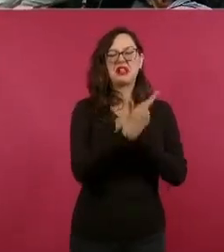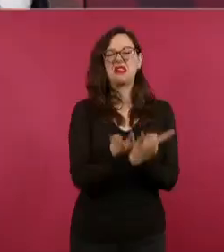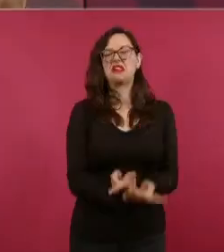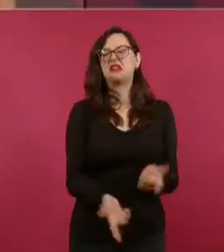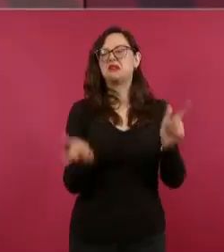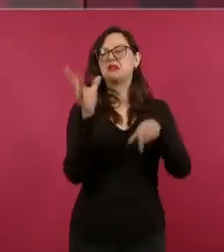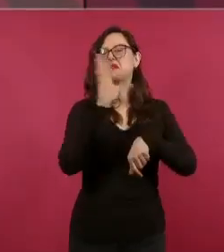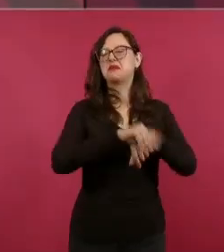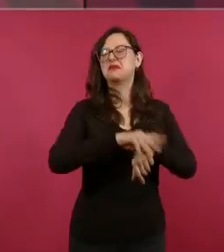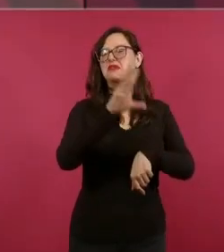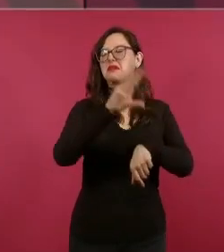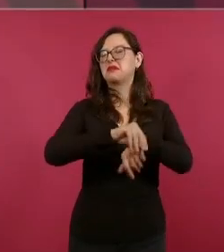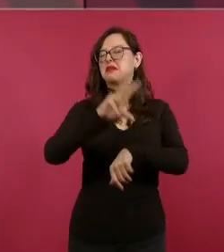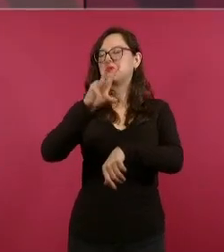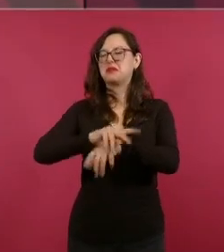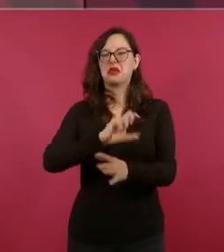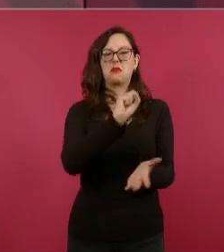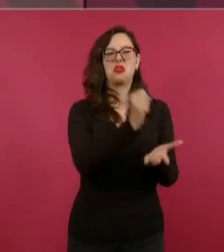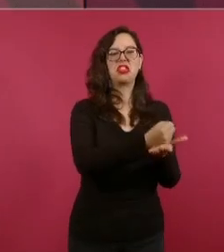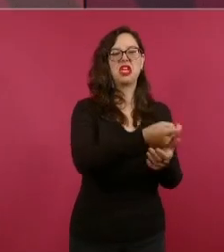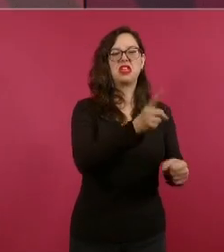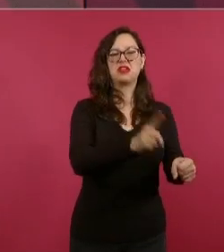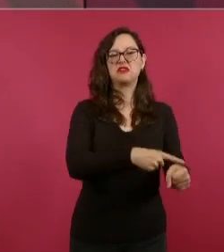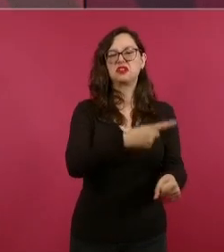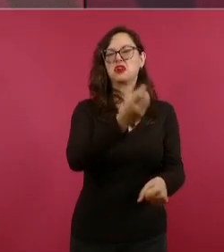toda la comida chatarra.